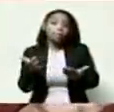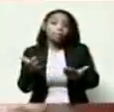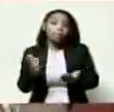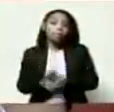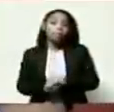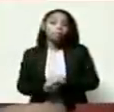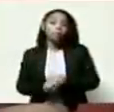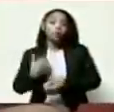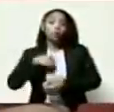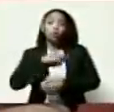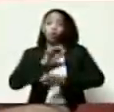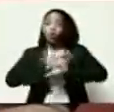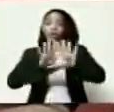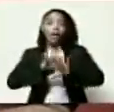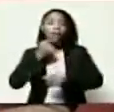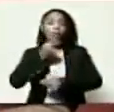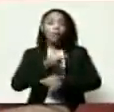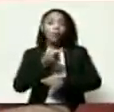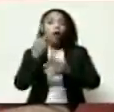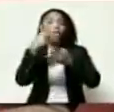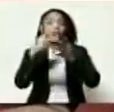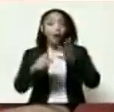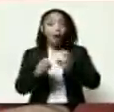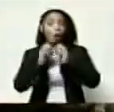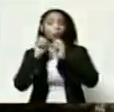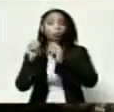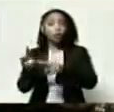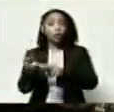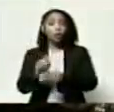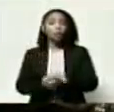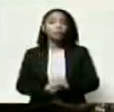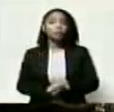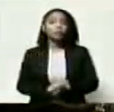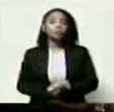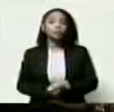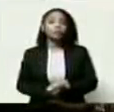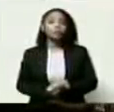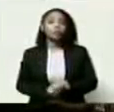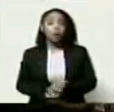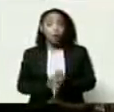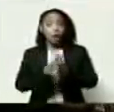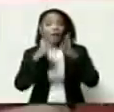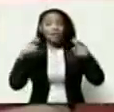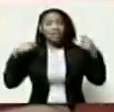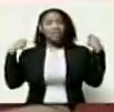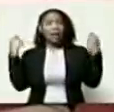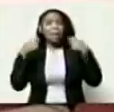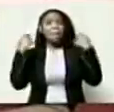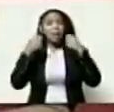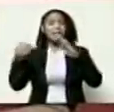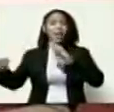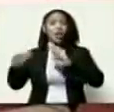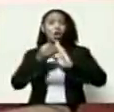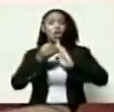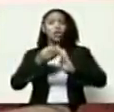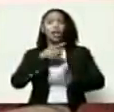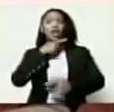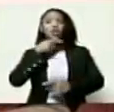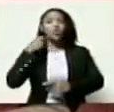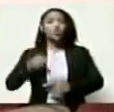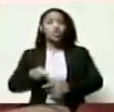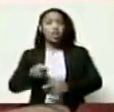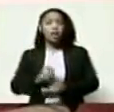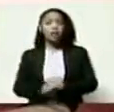lo hemos dicho ya en varias ocasiones, es una gran campaña mediática contra Rusia, una gran